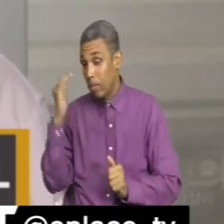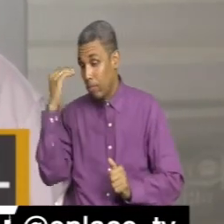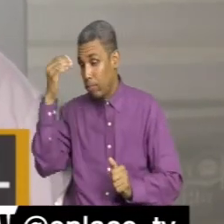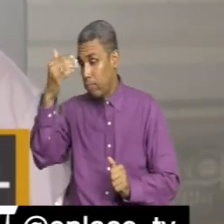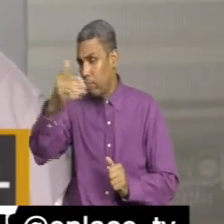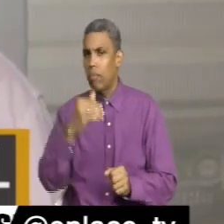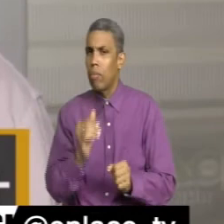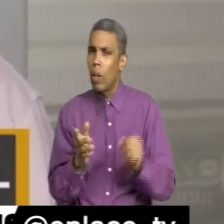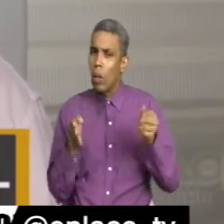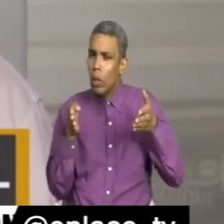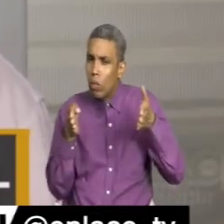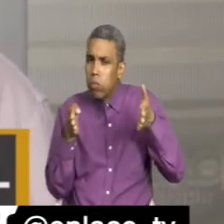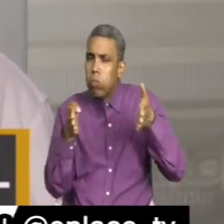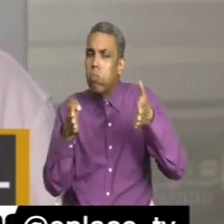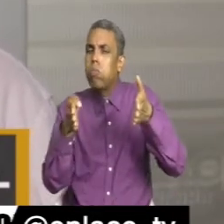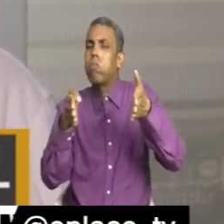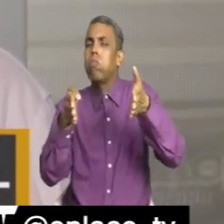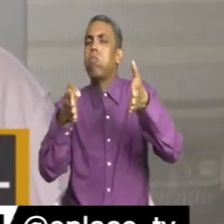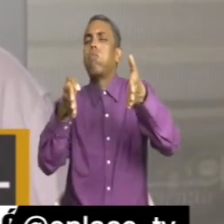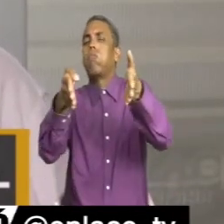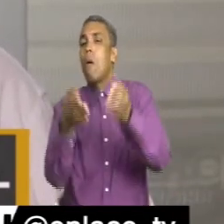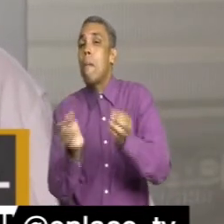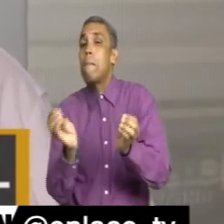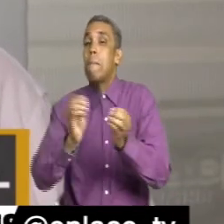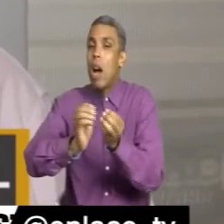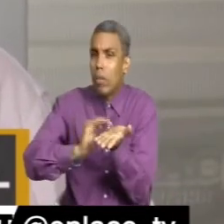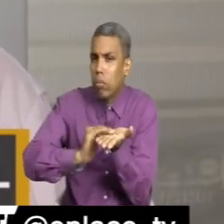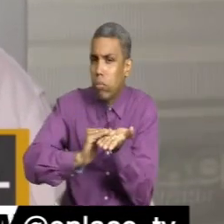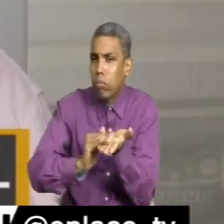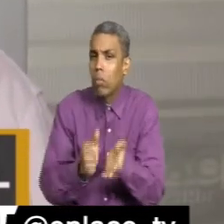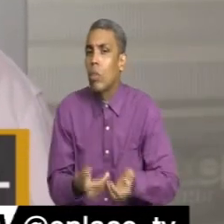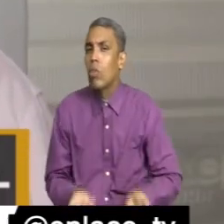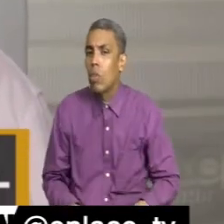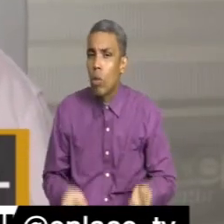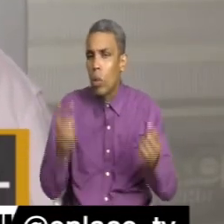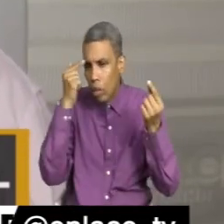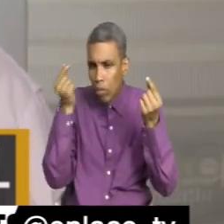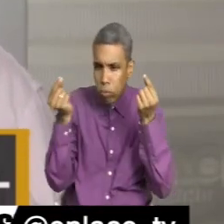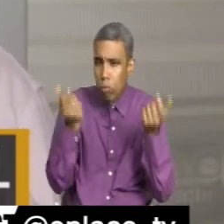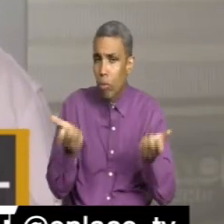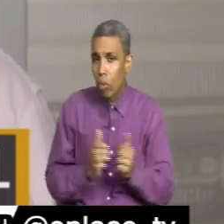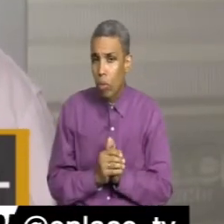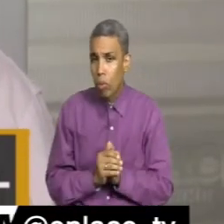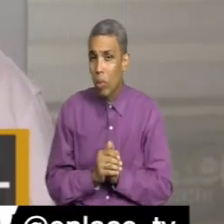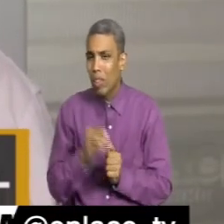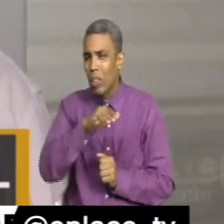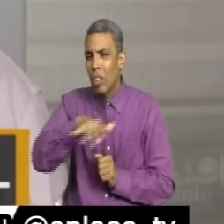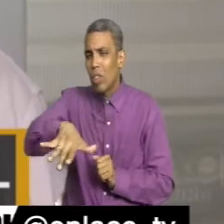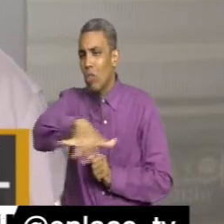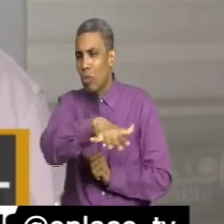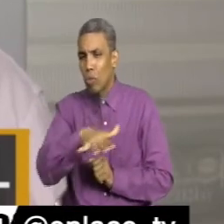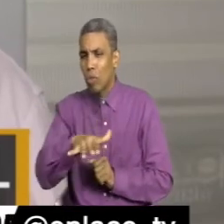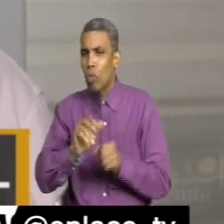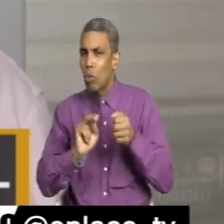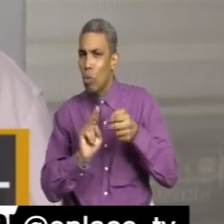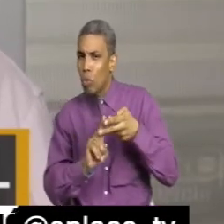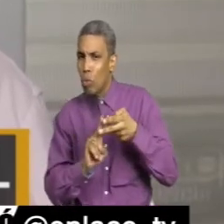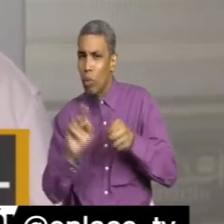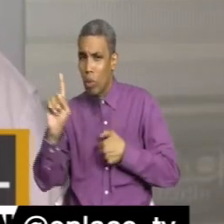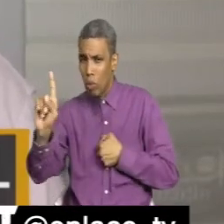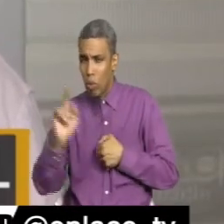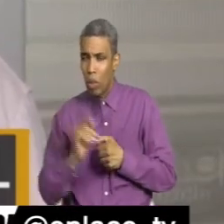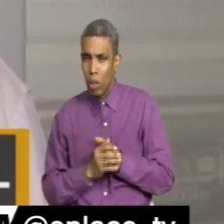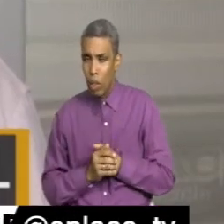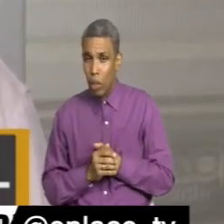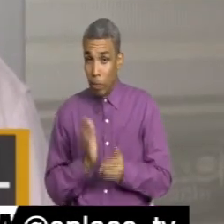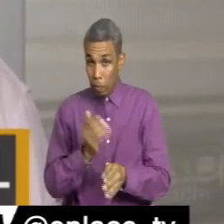la vía, la estrategia es recontinuar con el sector 1. Estamos preparando los pliegos para poder salir